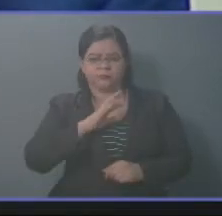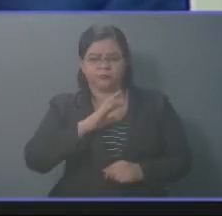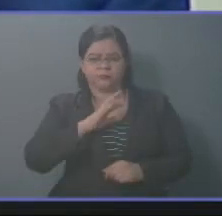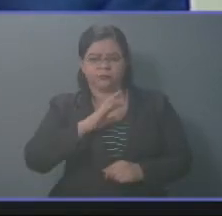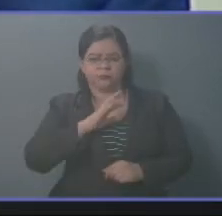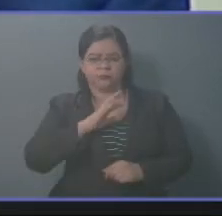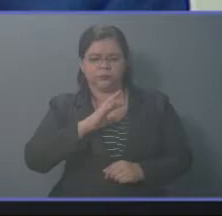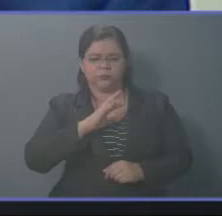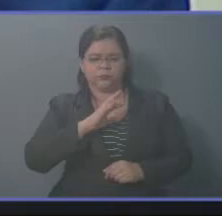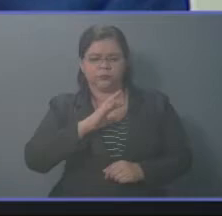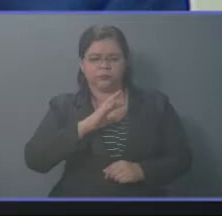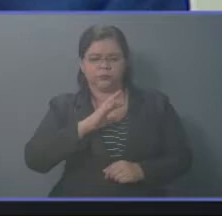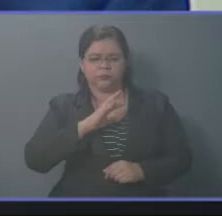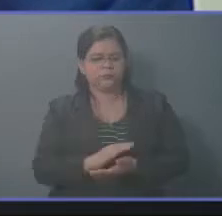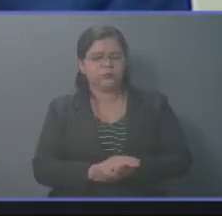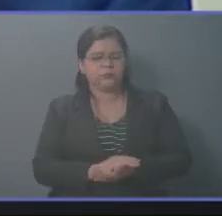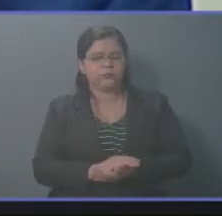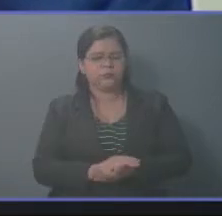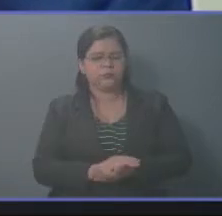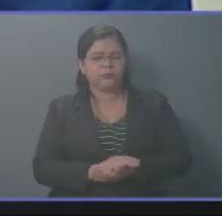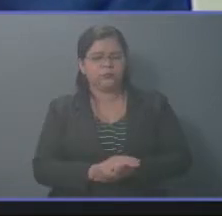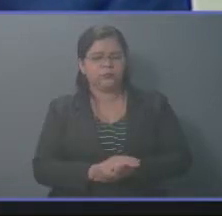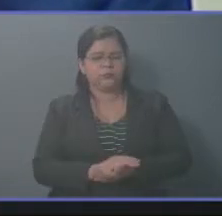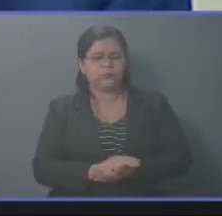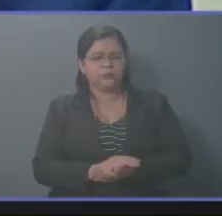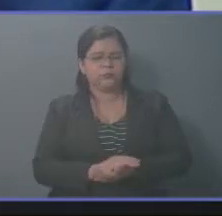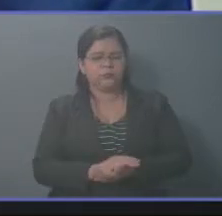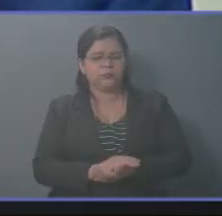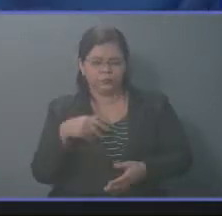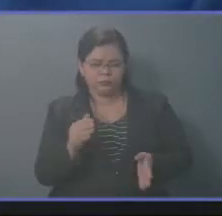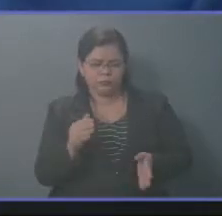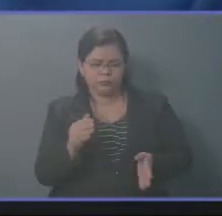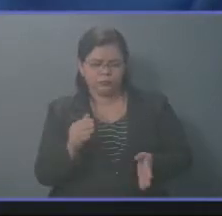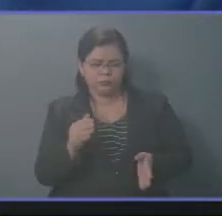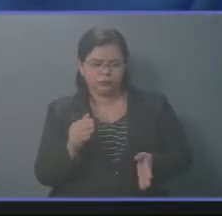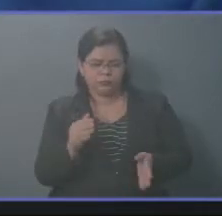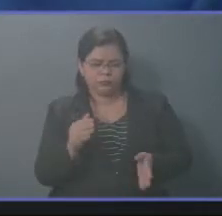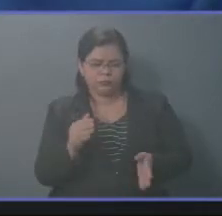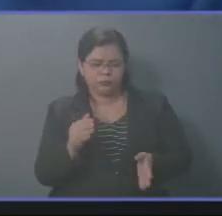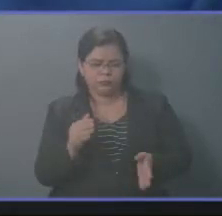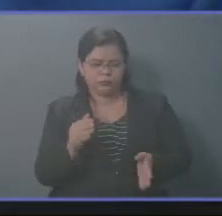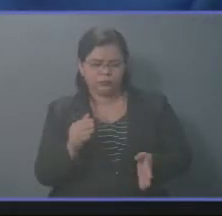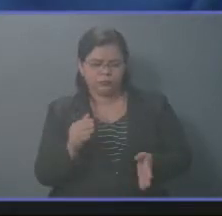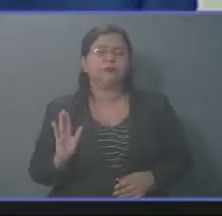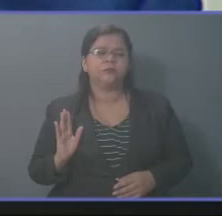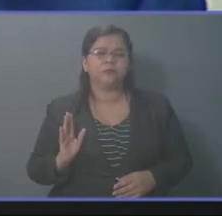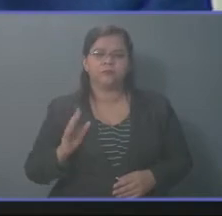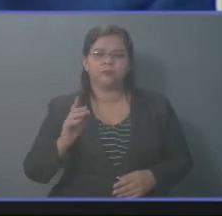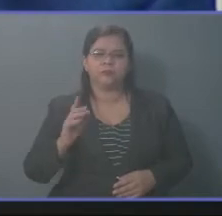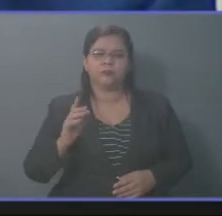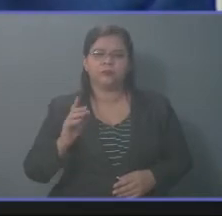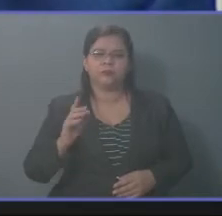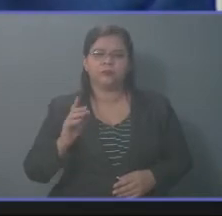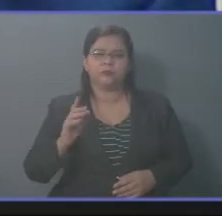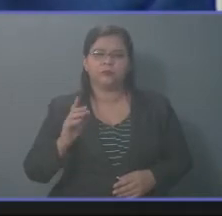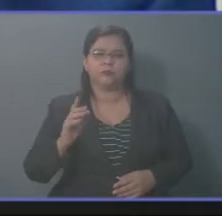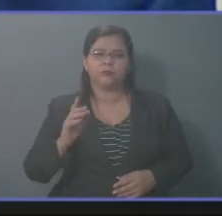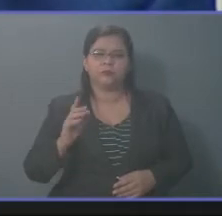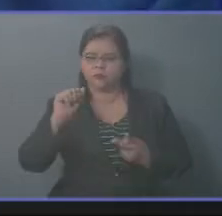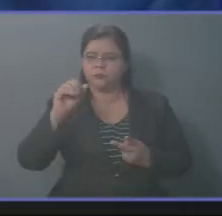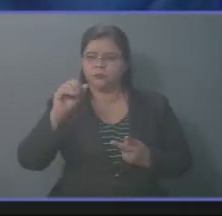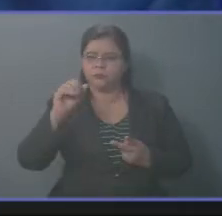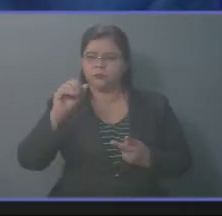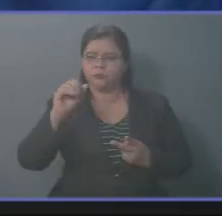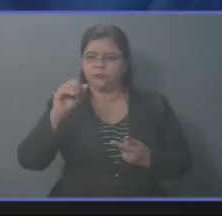empresarios de microbuses y buses, y voy a mencionar algunos que son ejemplo: Latudo, Acodes, Acontus,